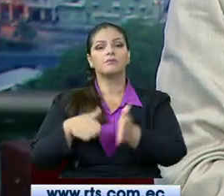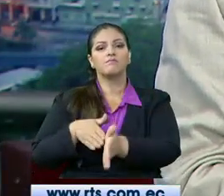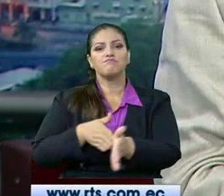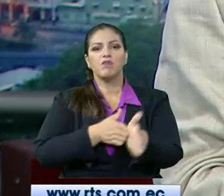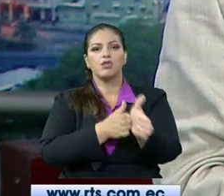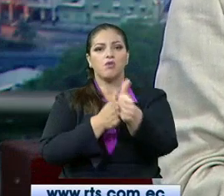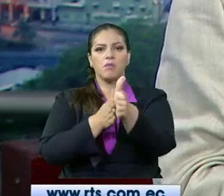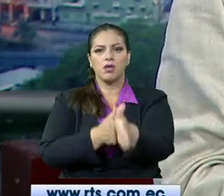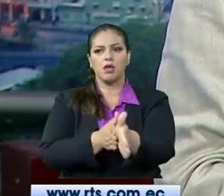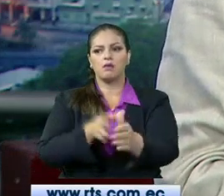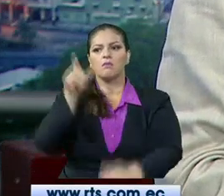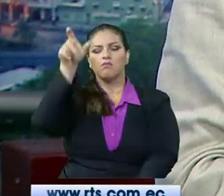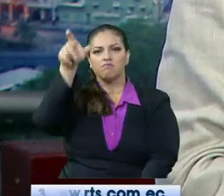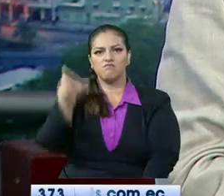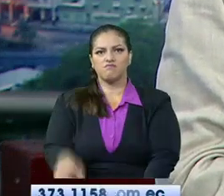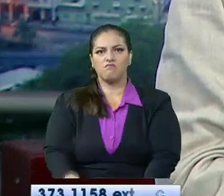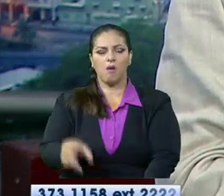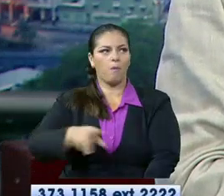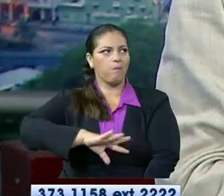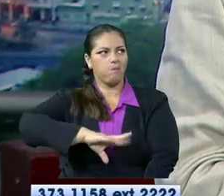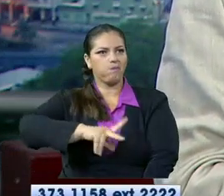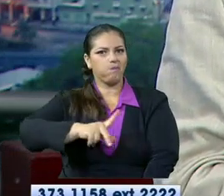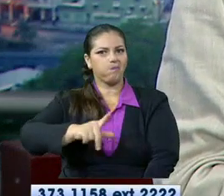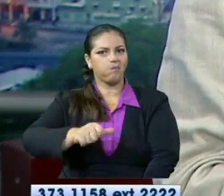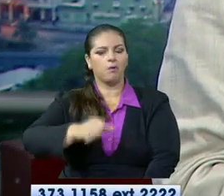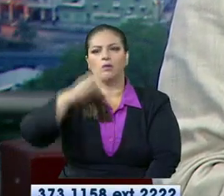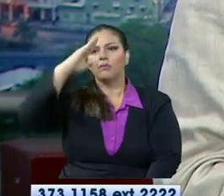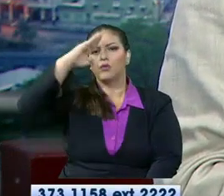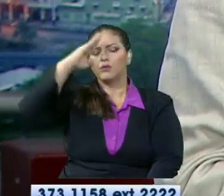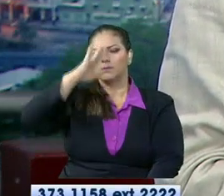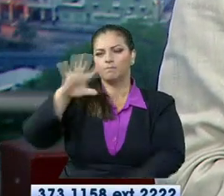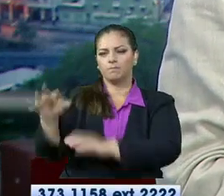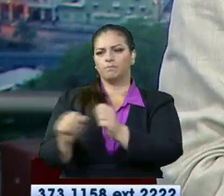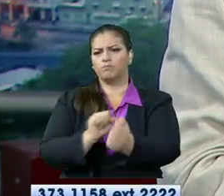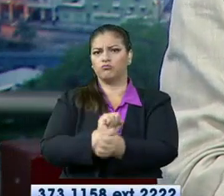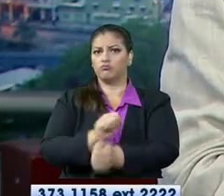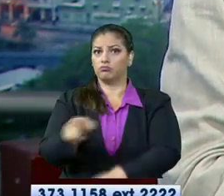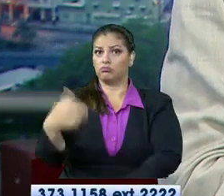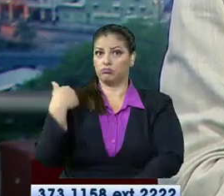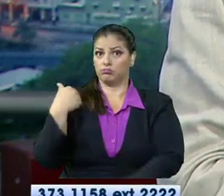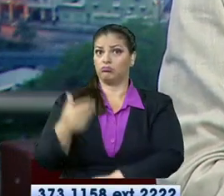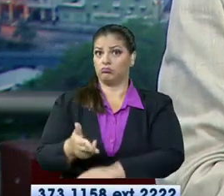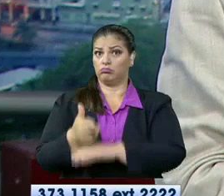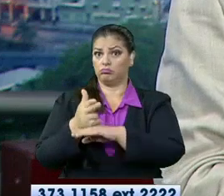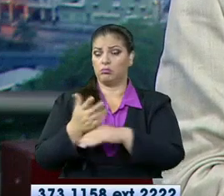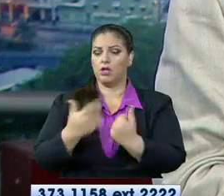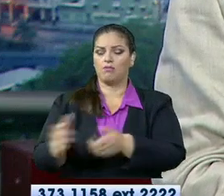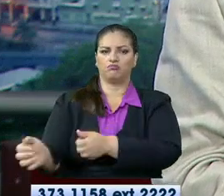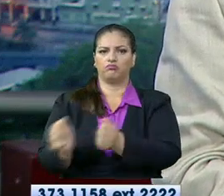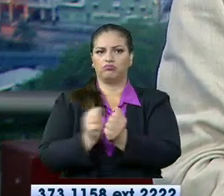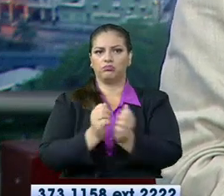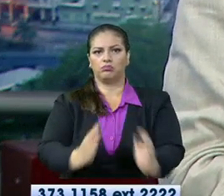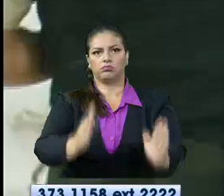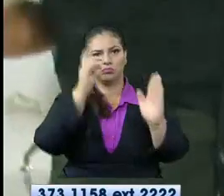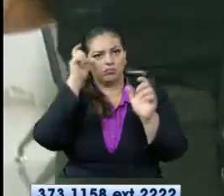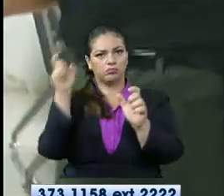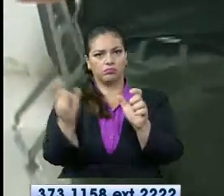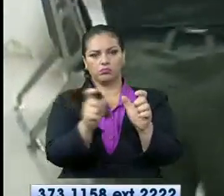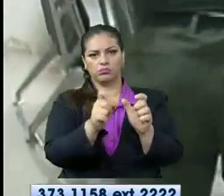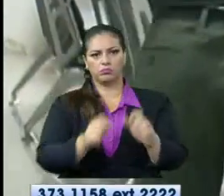sujeto, a quien además se le decomisó un arma de fuego, fue trasladado hasta la fiscalía. Estaba